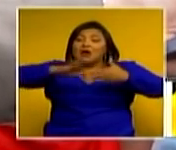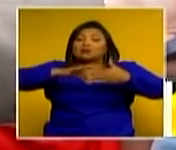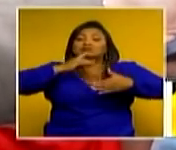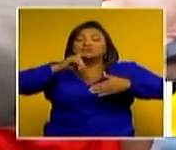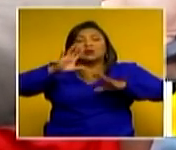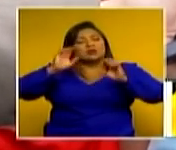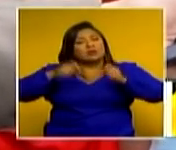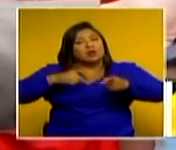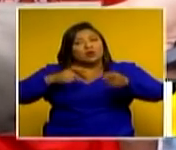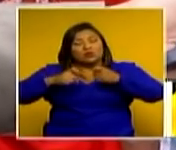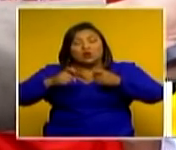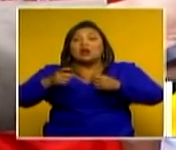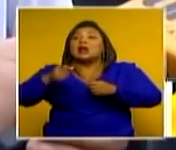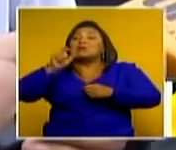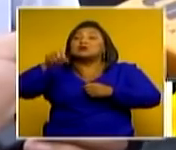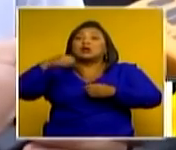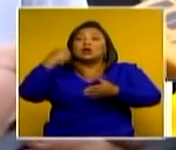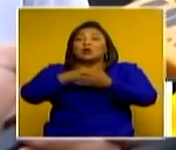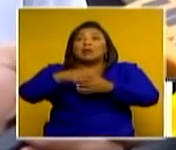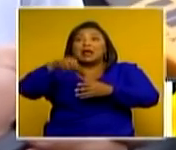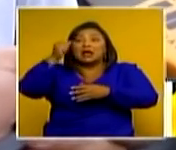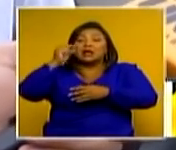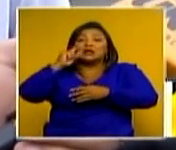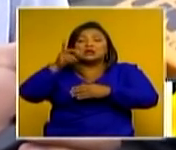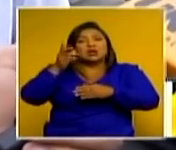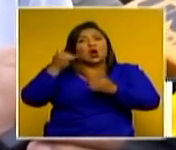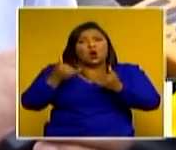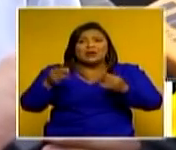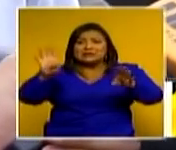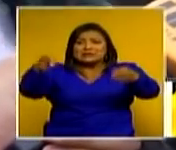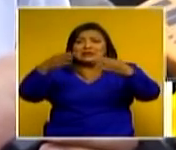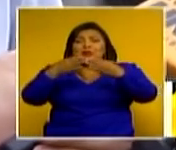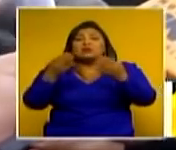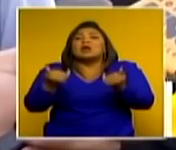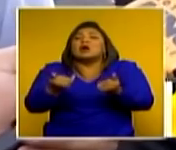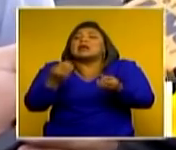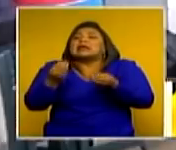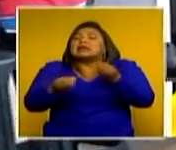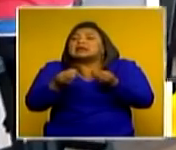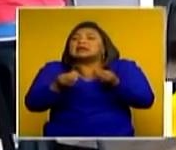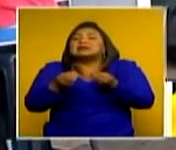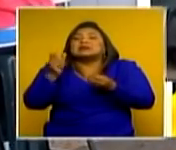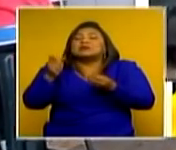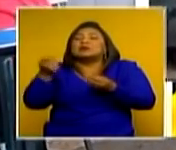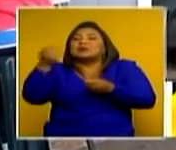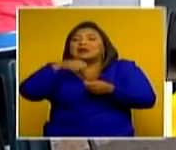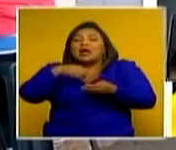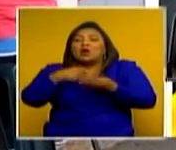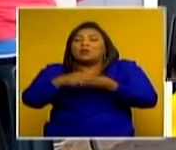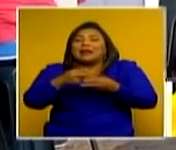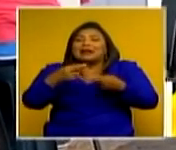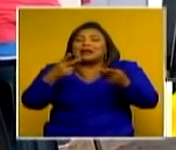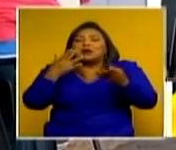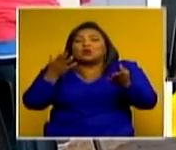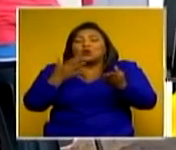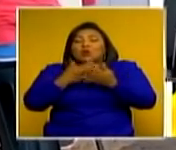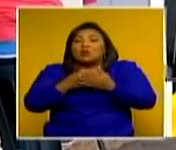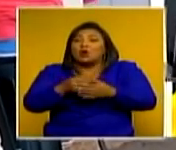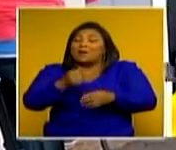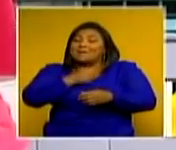y también a los que compran en la sierra hoy día cuando quieren ser a la puerta y que se me cuentan que lo que viniera interpol o mañana por su parte los propietarios de restaurantes